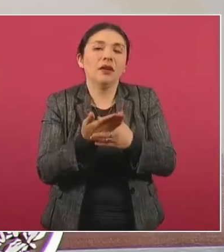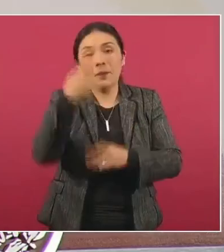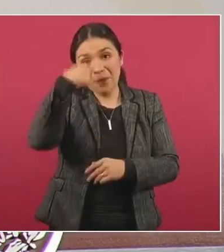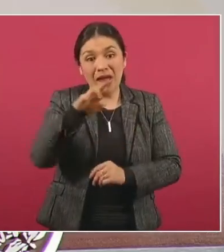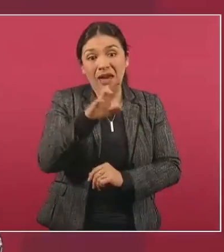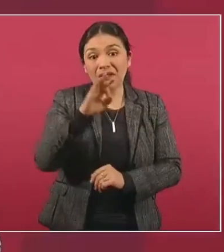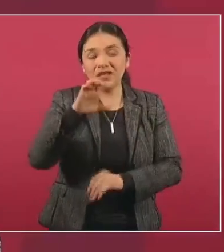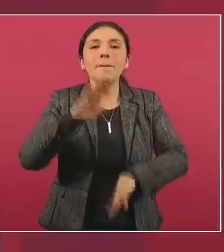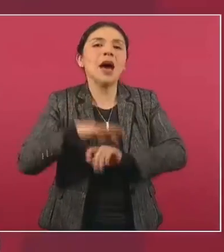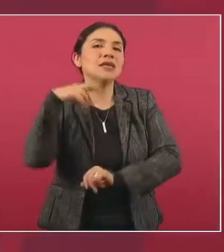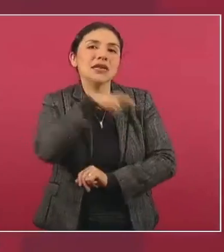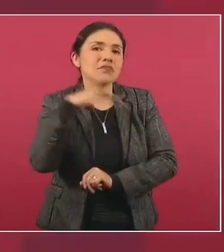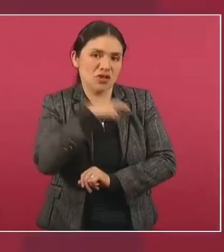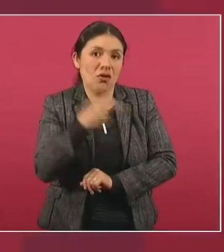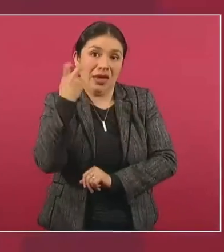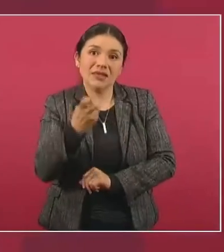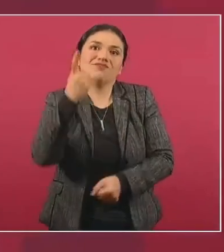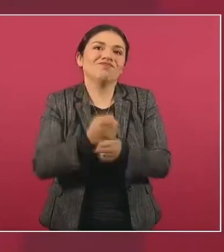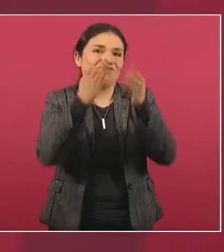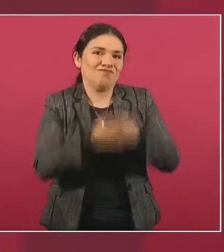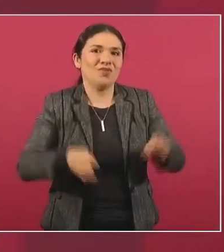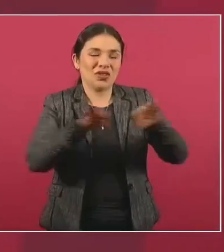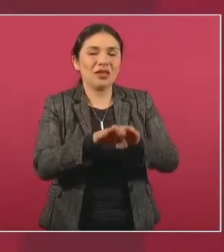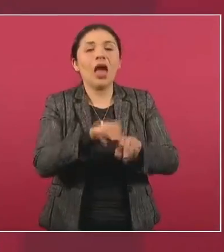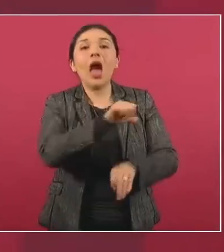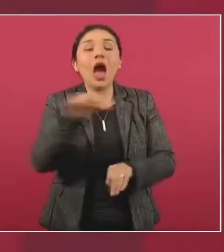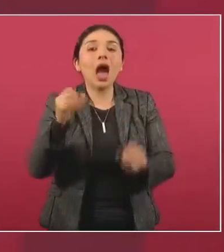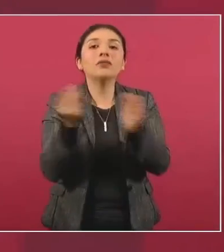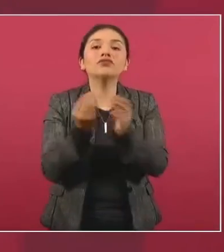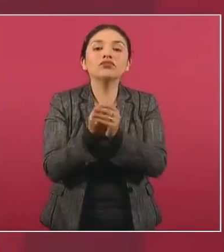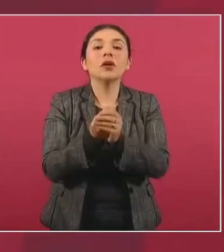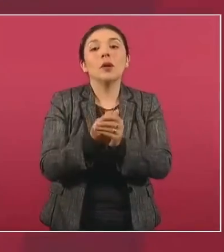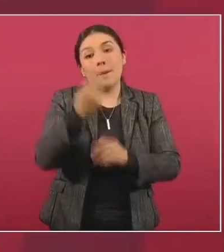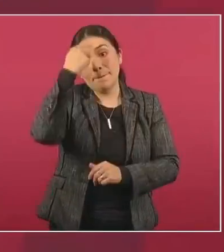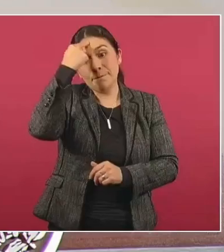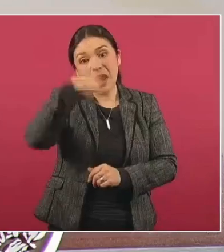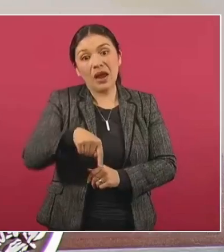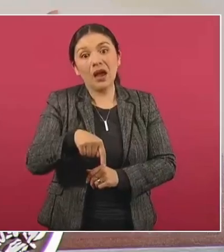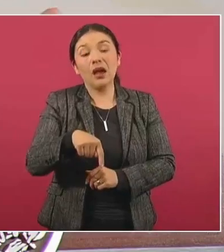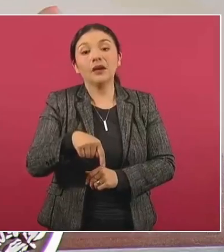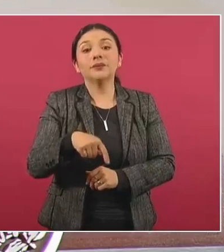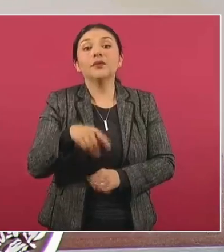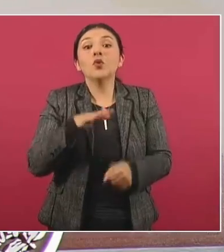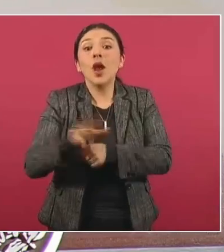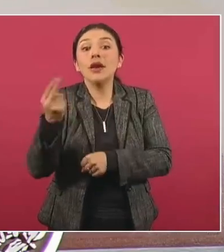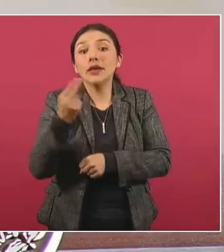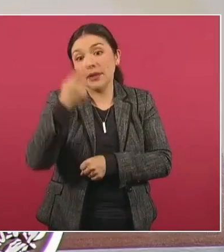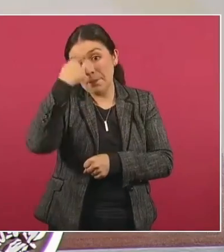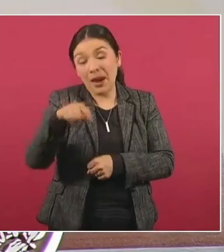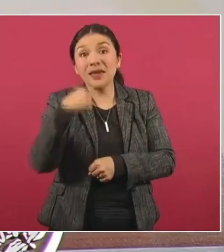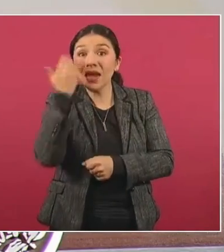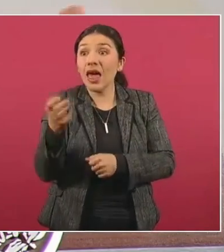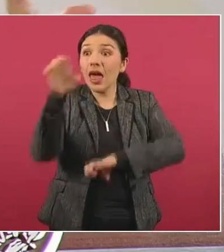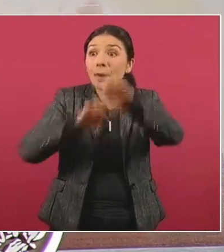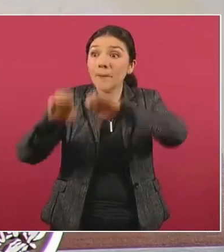dando prioridad a todos los trámites que tengan que ver con que se necesiten para que se abra una empresa